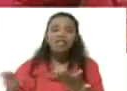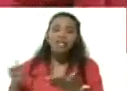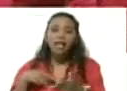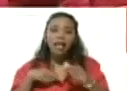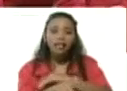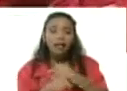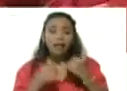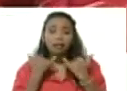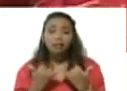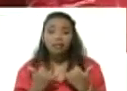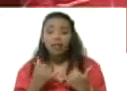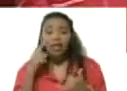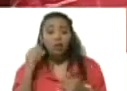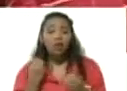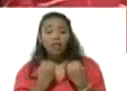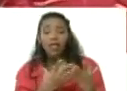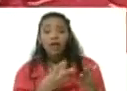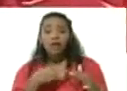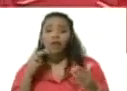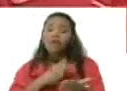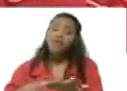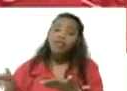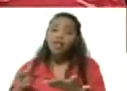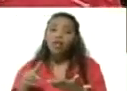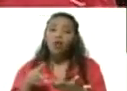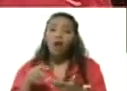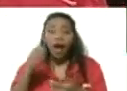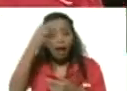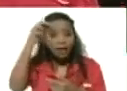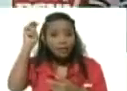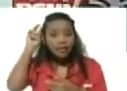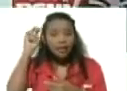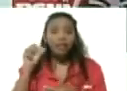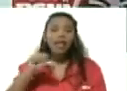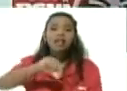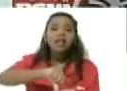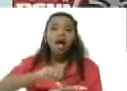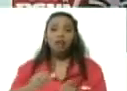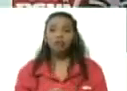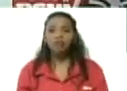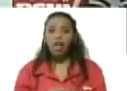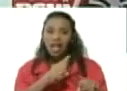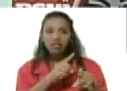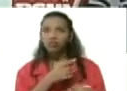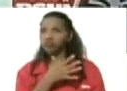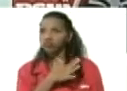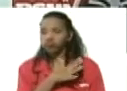no le dieron visado al canciller de Irán. ¿Qué no les pareció? Porque iba a decir sus